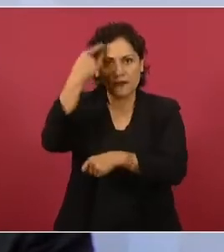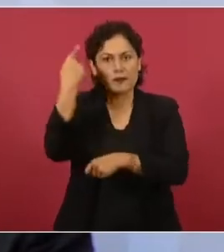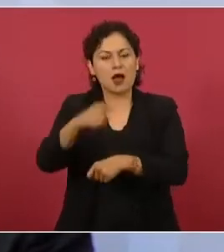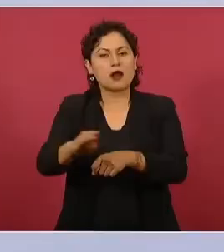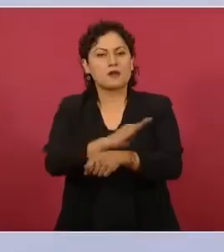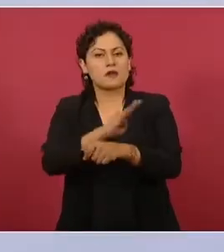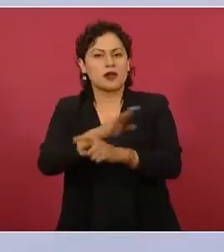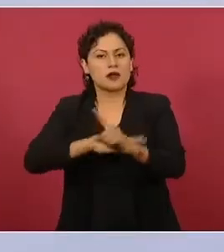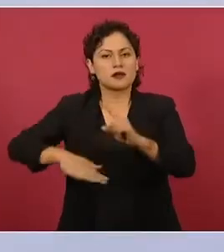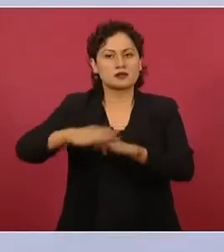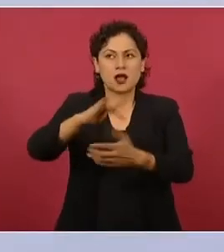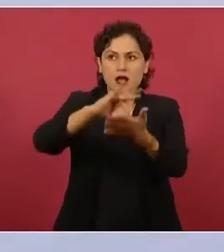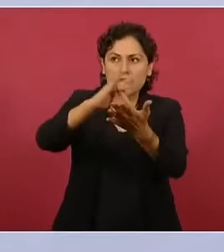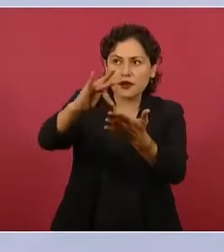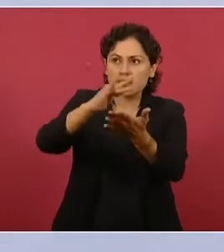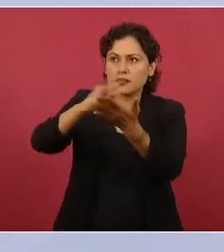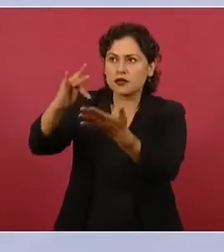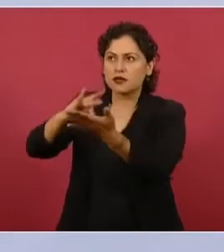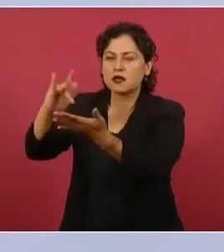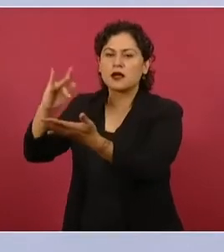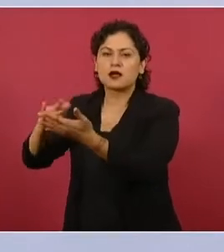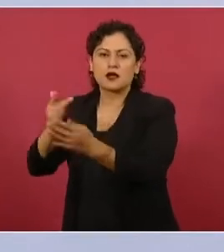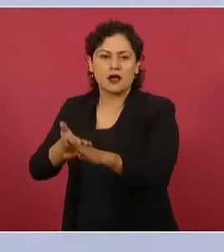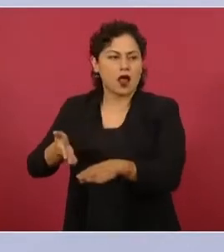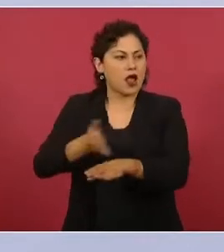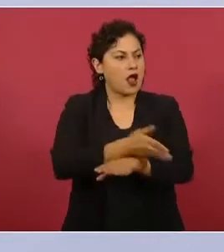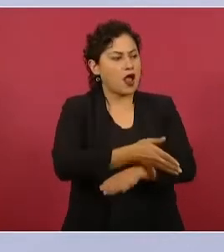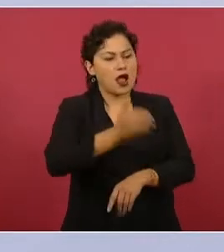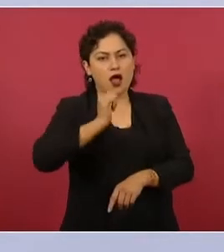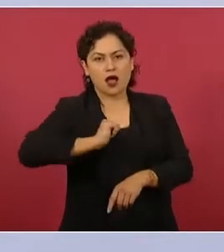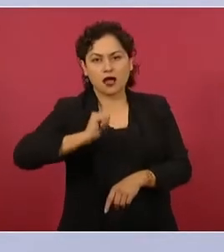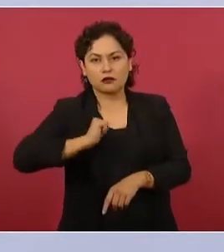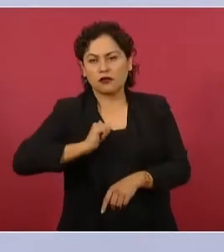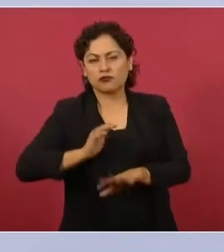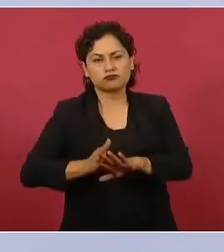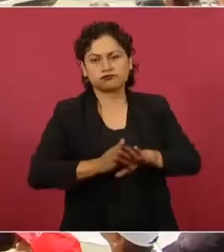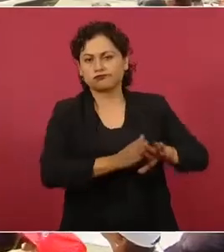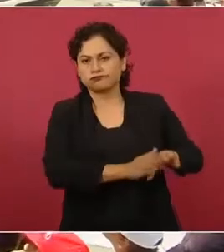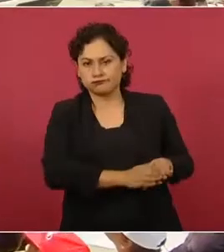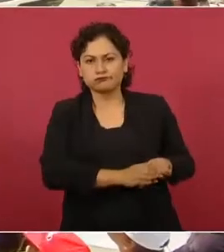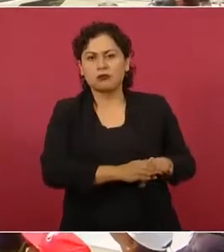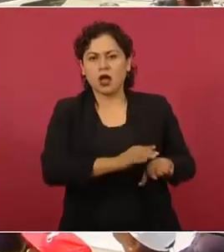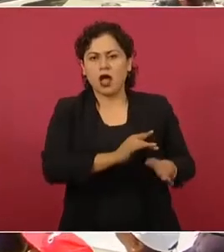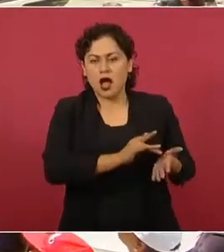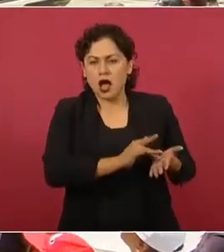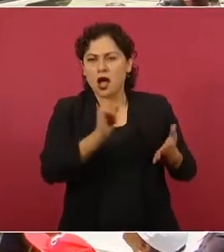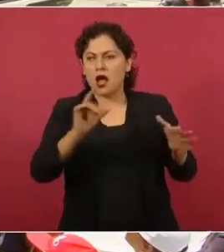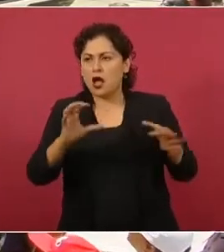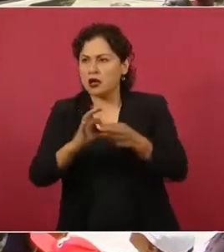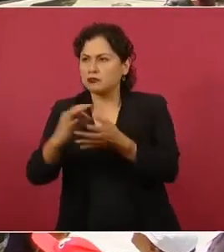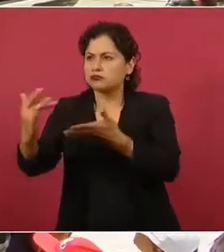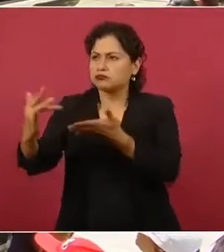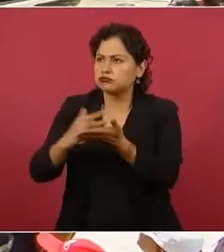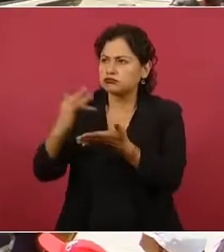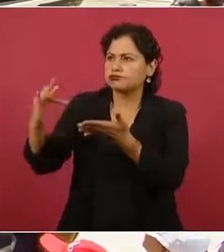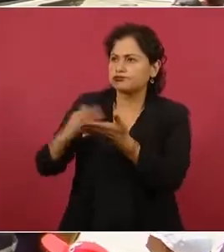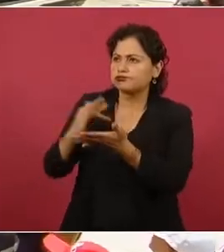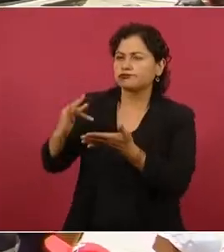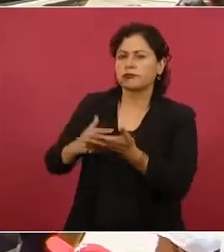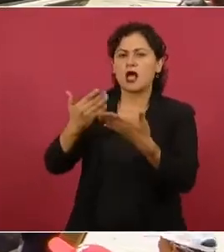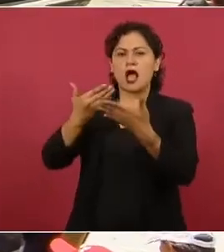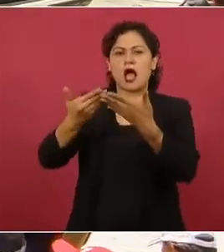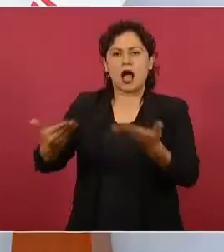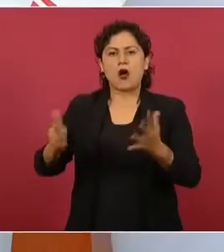verdad. Sin añorar esquemas del pasado, trabajaron y acompañaron nuestro programa. confiaron en nosotros y hoy gozan de